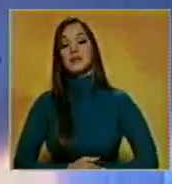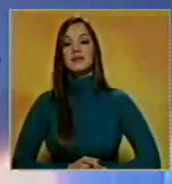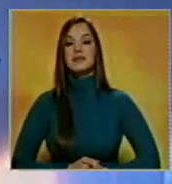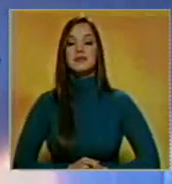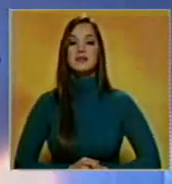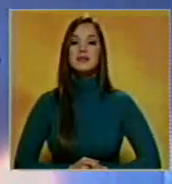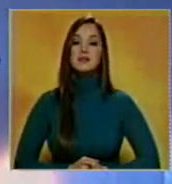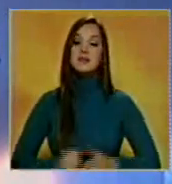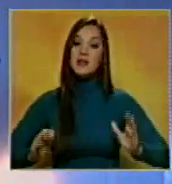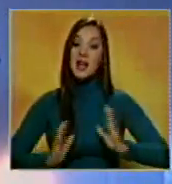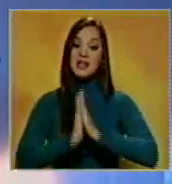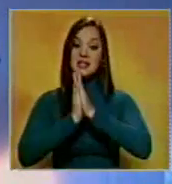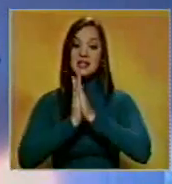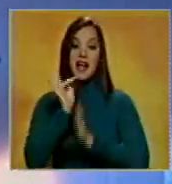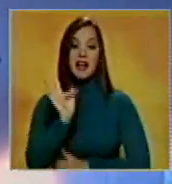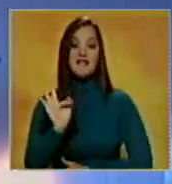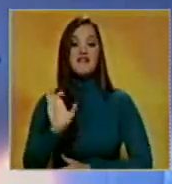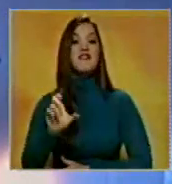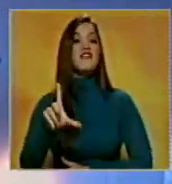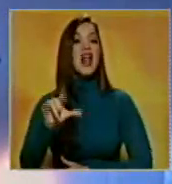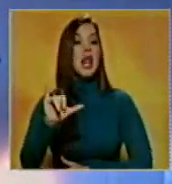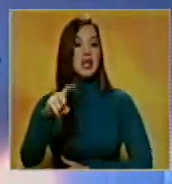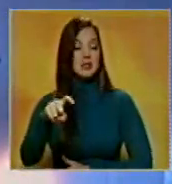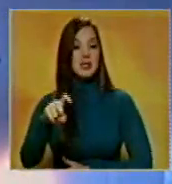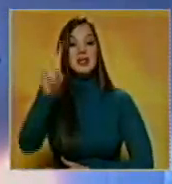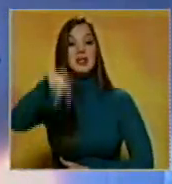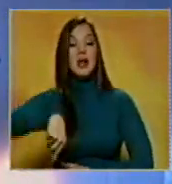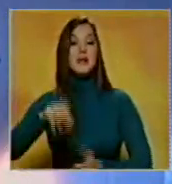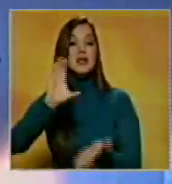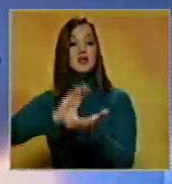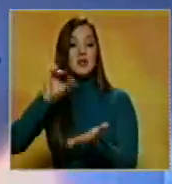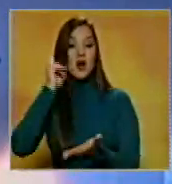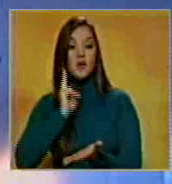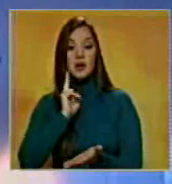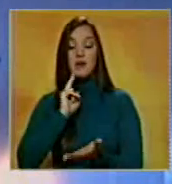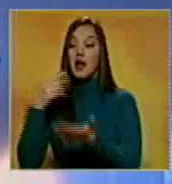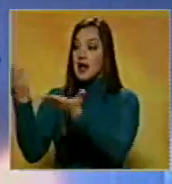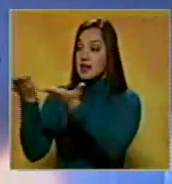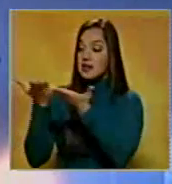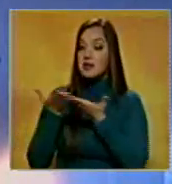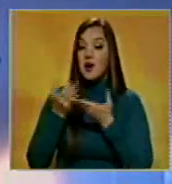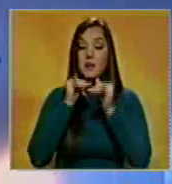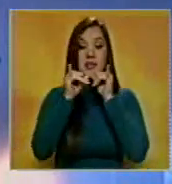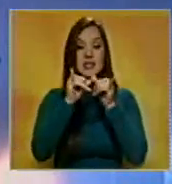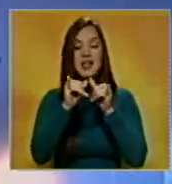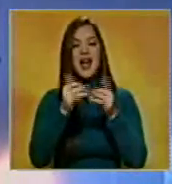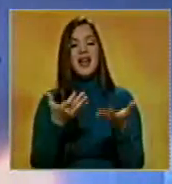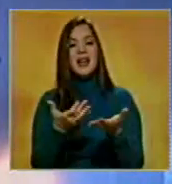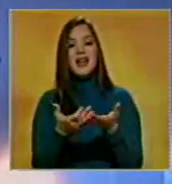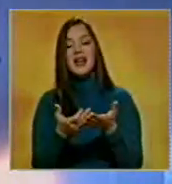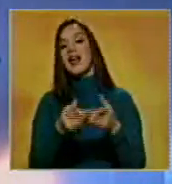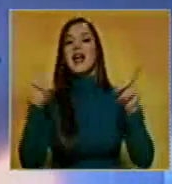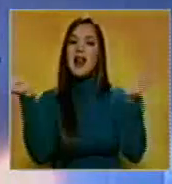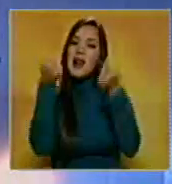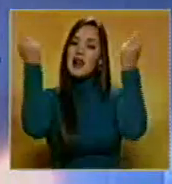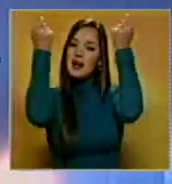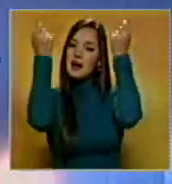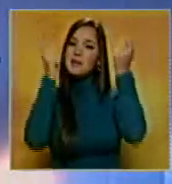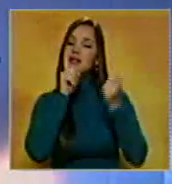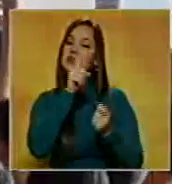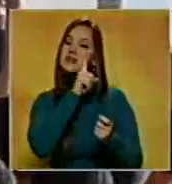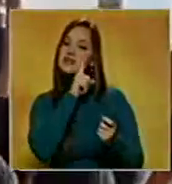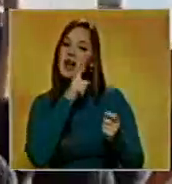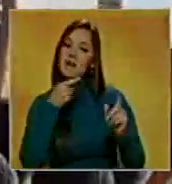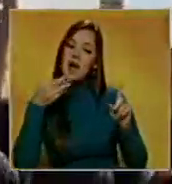San Félix y Ciudad Bolívar fueron las ciudades que recientemente recibieron el mensaje de sana convivencia de nuestra campaña Al acoso, sácalo del